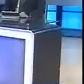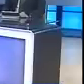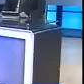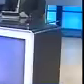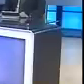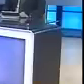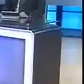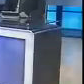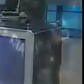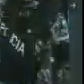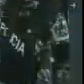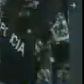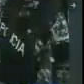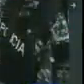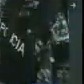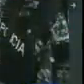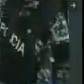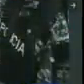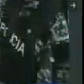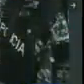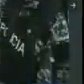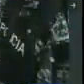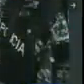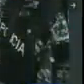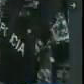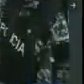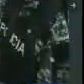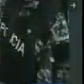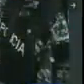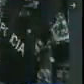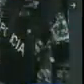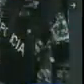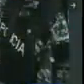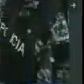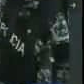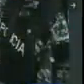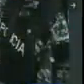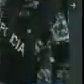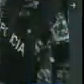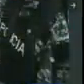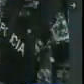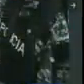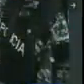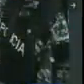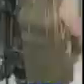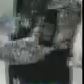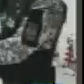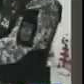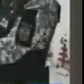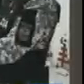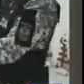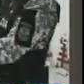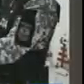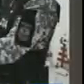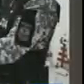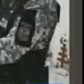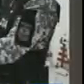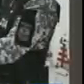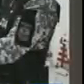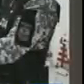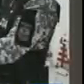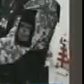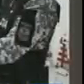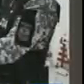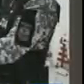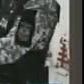y se comparten dos fotografías de la alcaldesa siendo detenida. Esas son las imágenes en el momento en el cual agentes de la